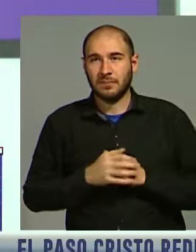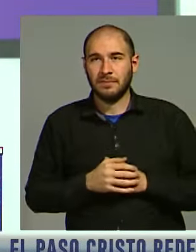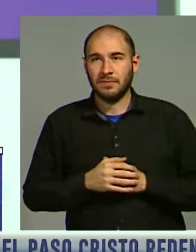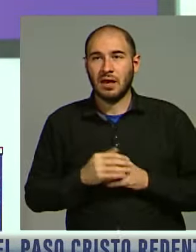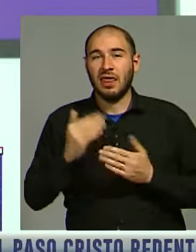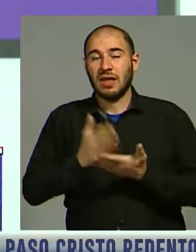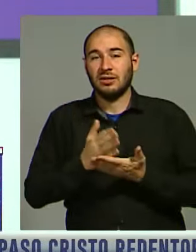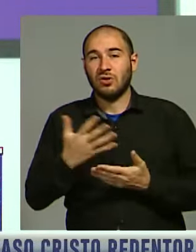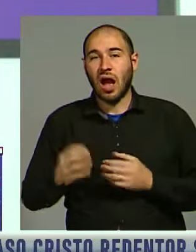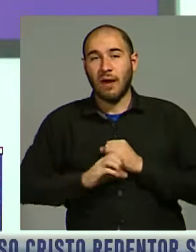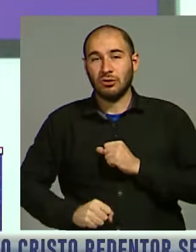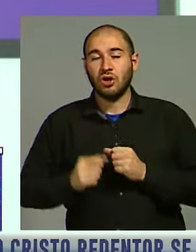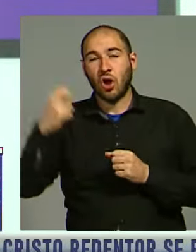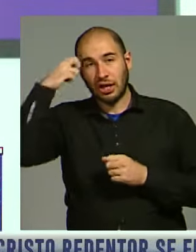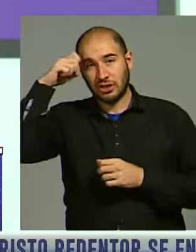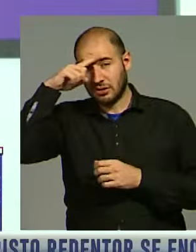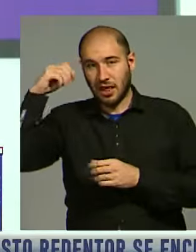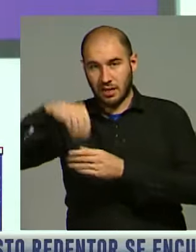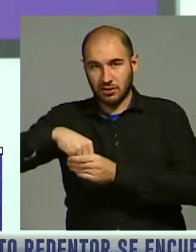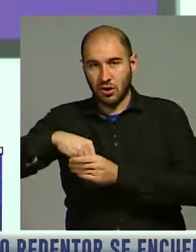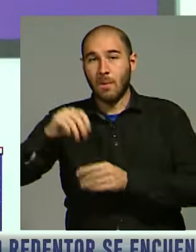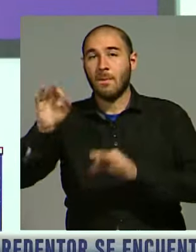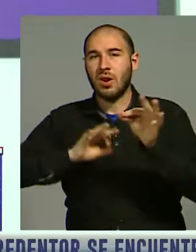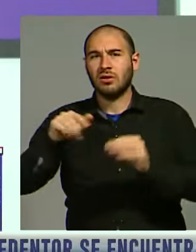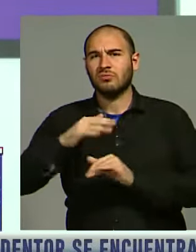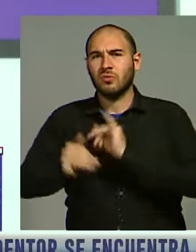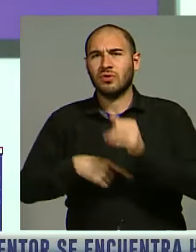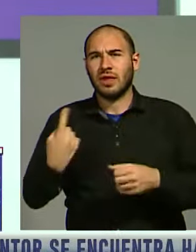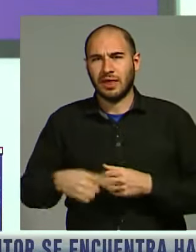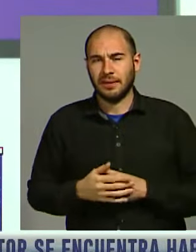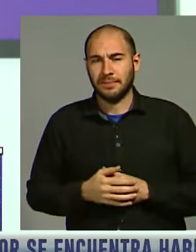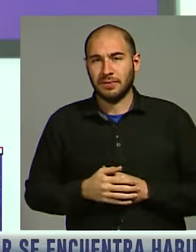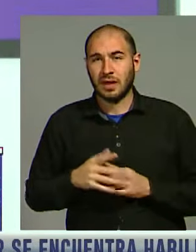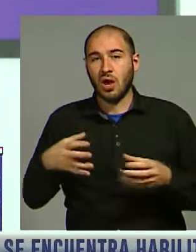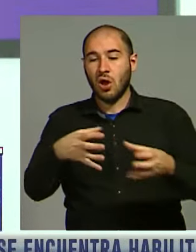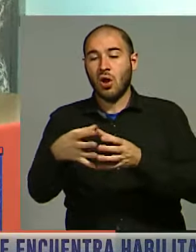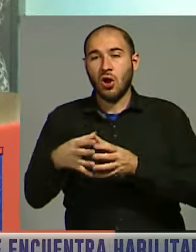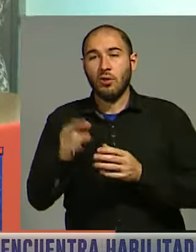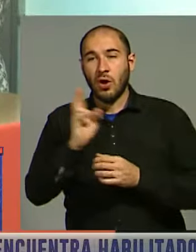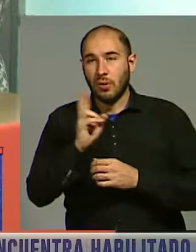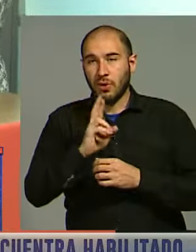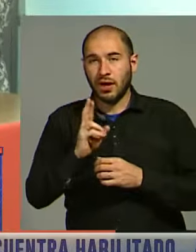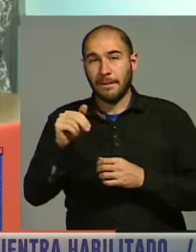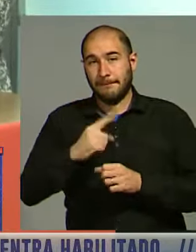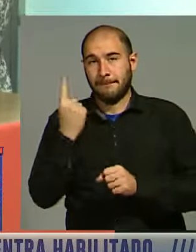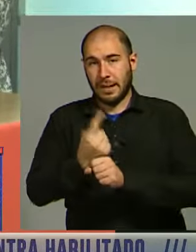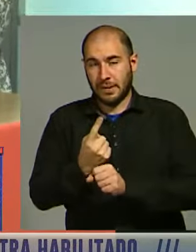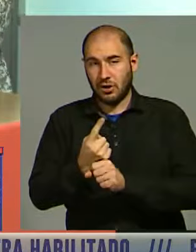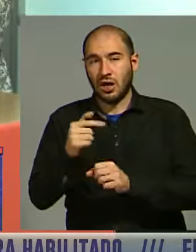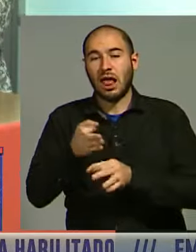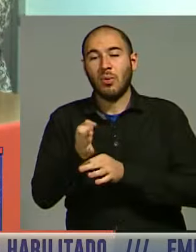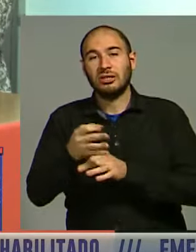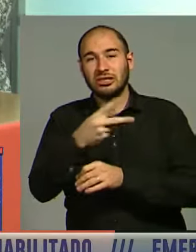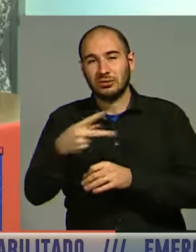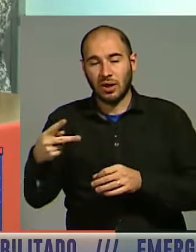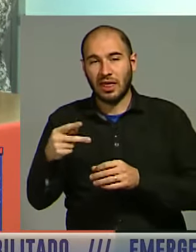por el derecho al aborto en el Congreso de la Nación. Y este proyecto lo que plantea y lo que se plantea desde las organizaciones de mujeres es, en primer lugar, educación